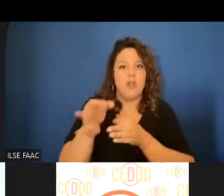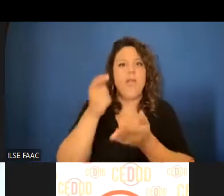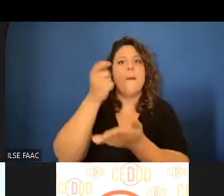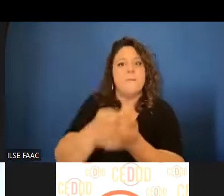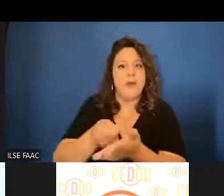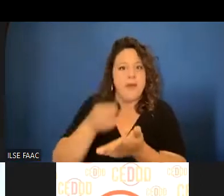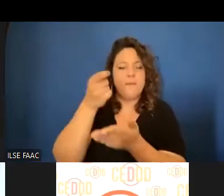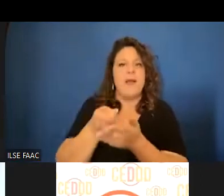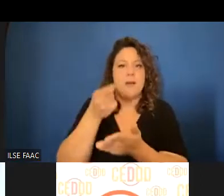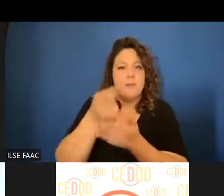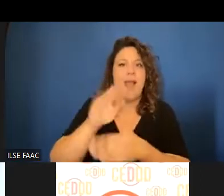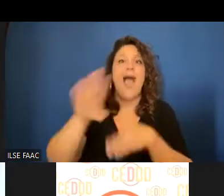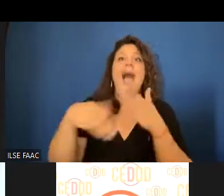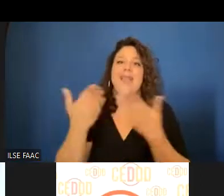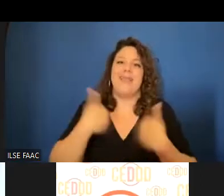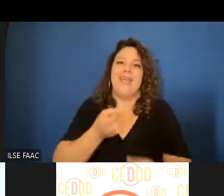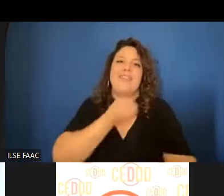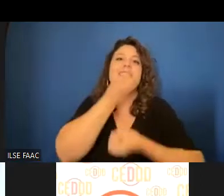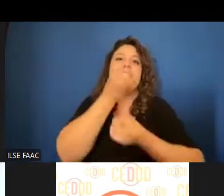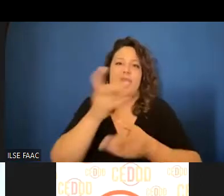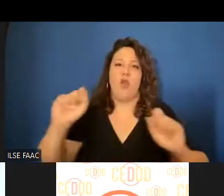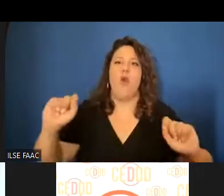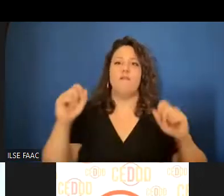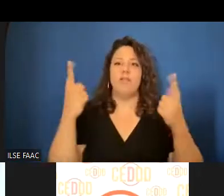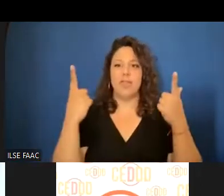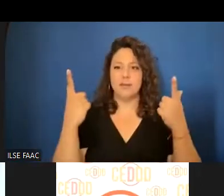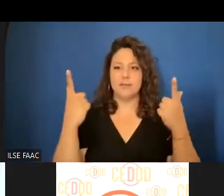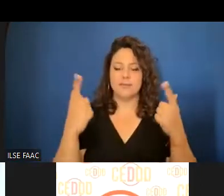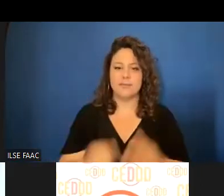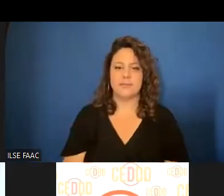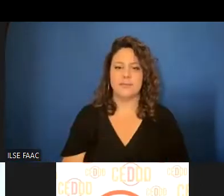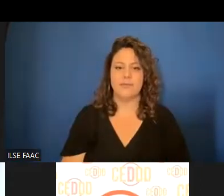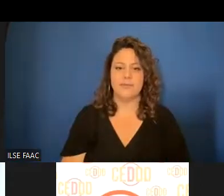ver, yo a nivel práctico te puedo decir que creo que una